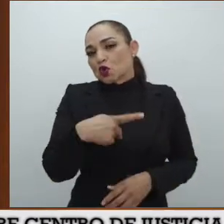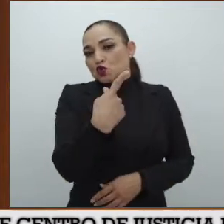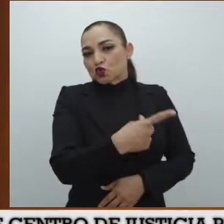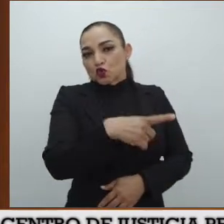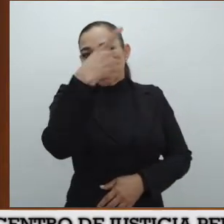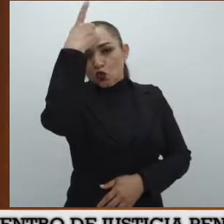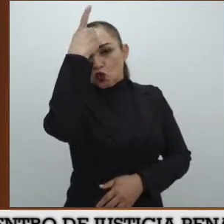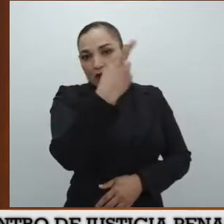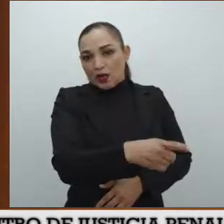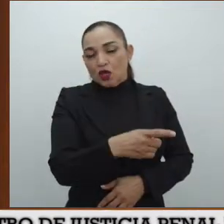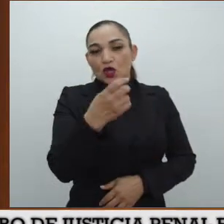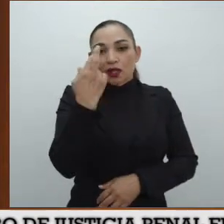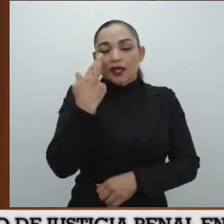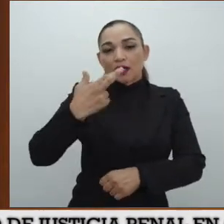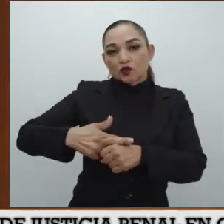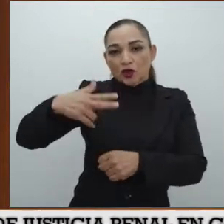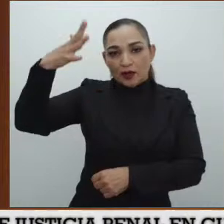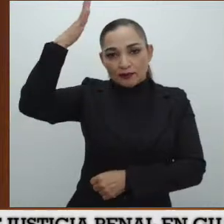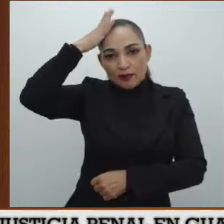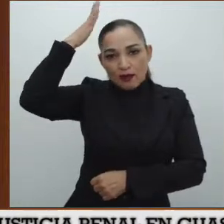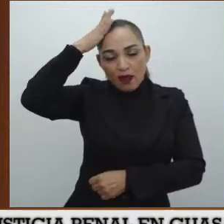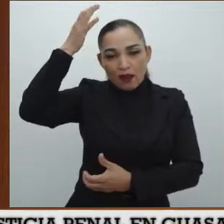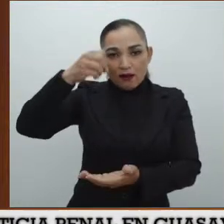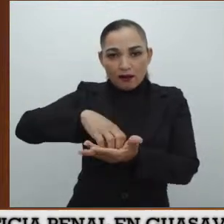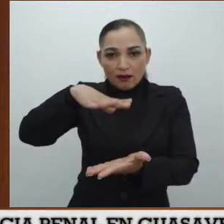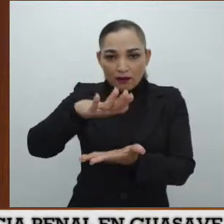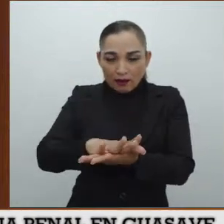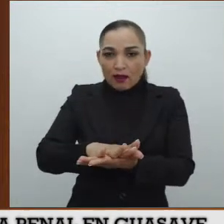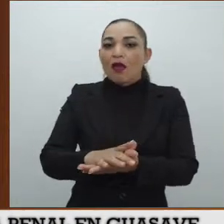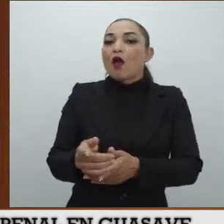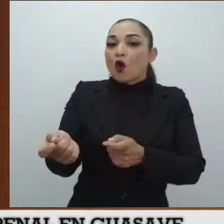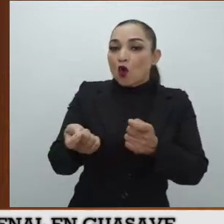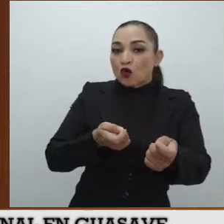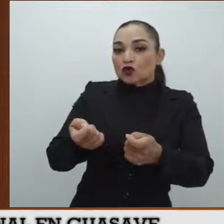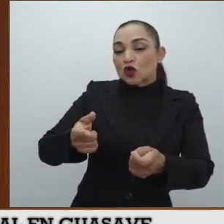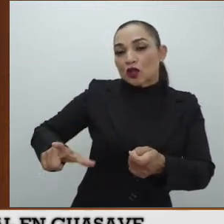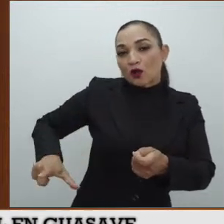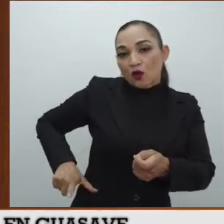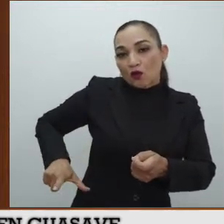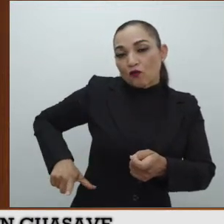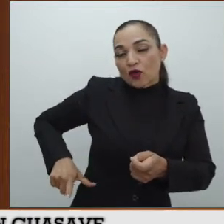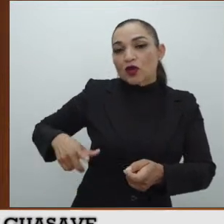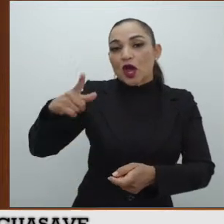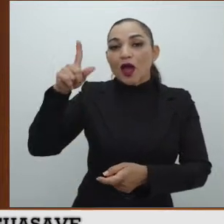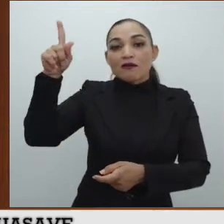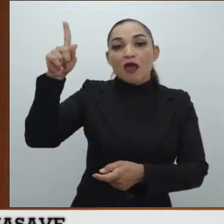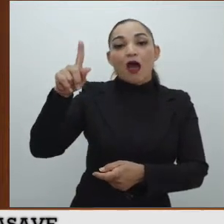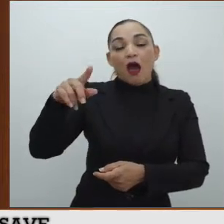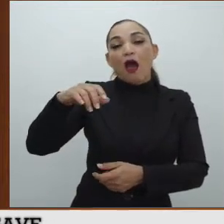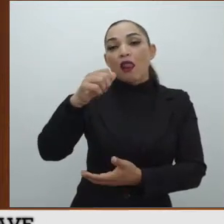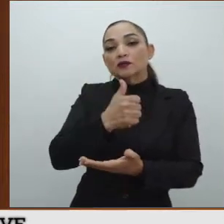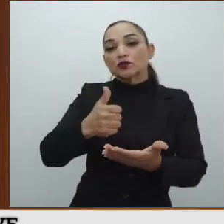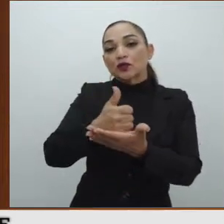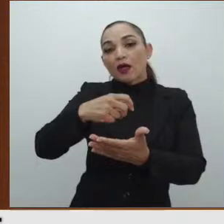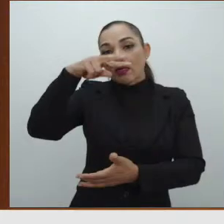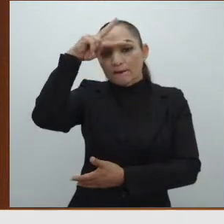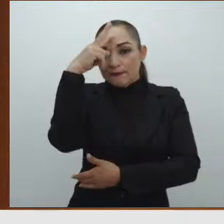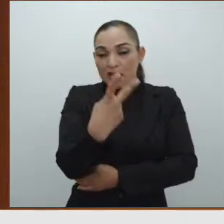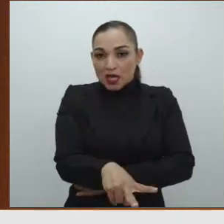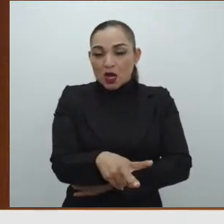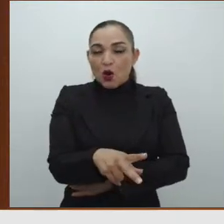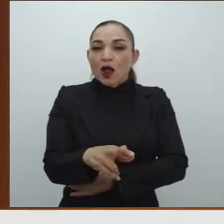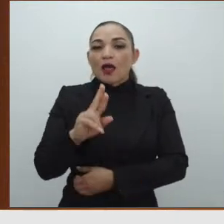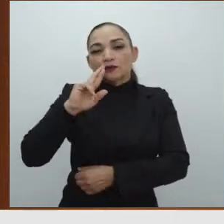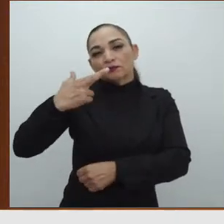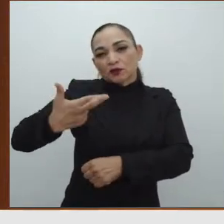director general del registro y control documental en la Ciudad de México, a través del encargado de despacho